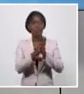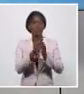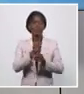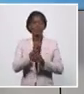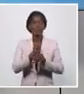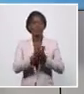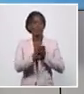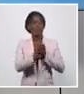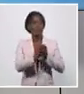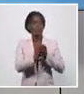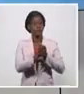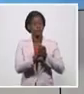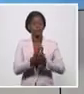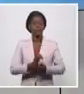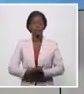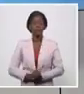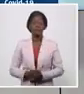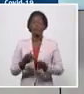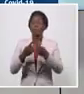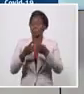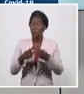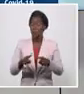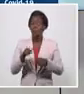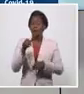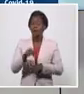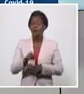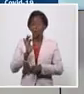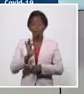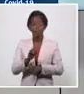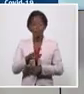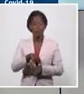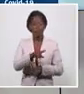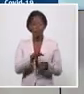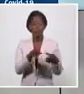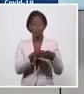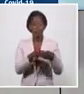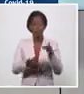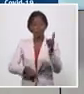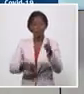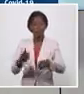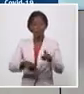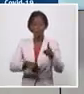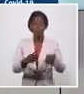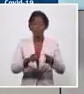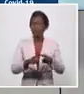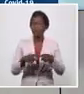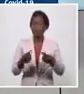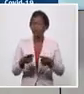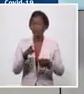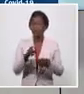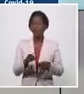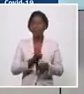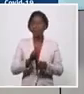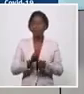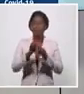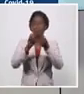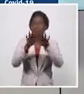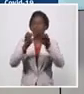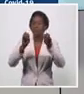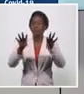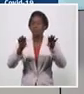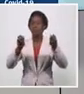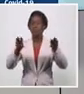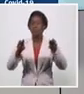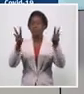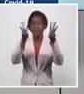la carga simbólica de la Revolución cubana el objetivo de ataque y manipulación. Lo han dicho varios medios de prensa, esto